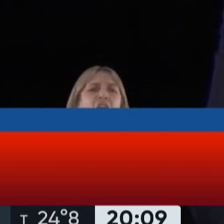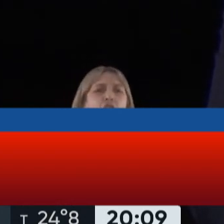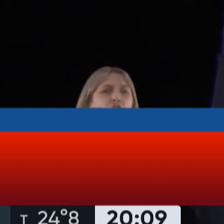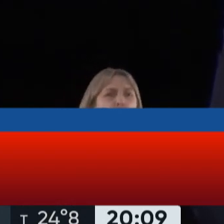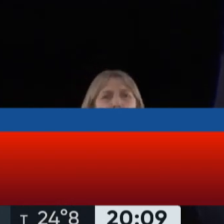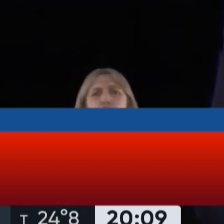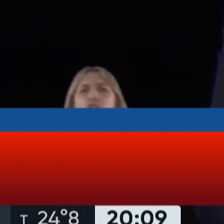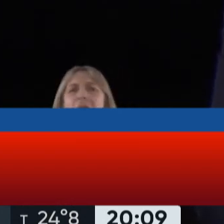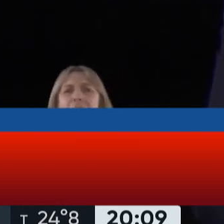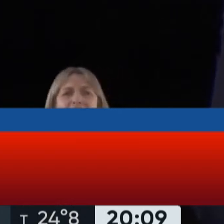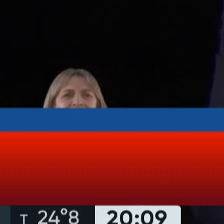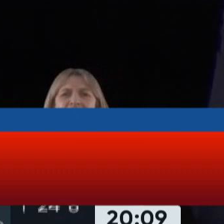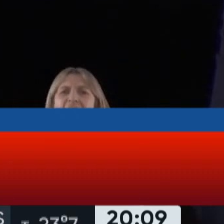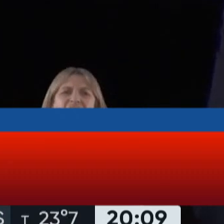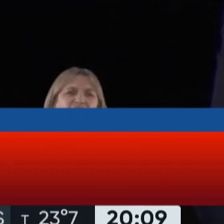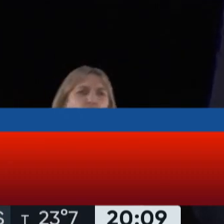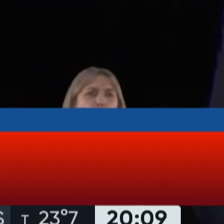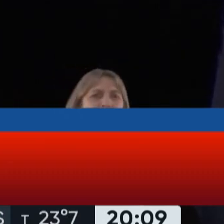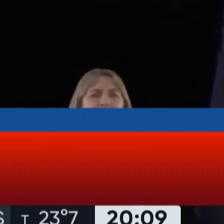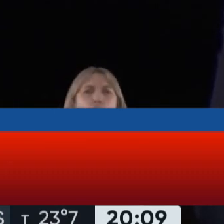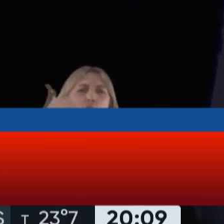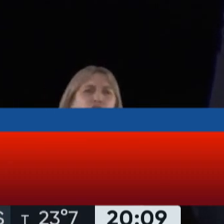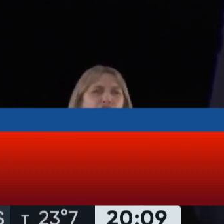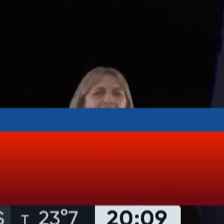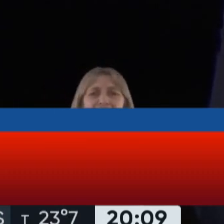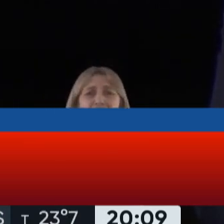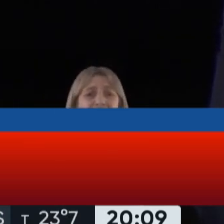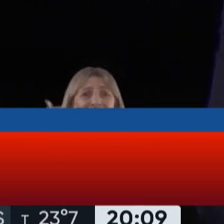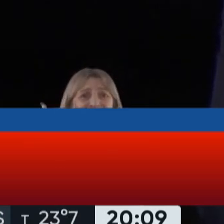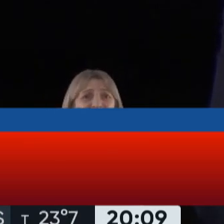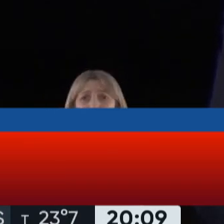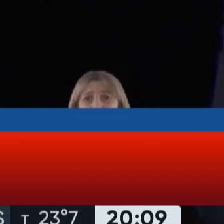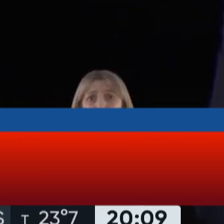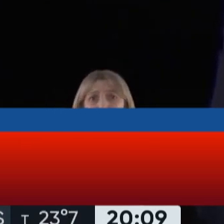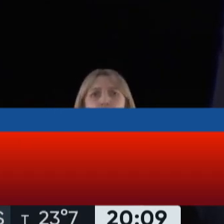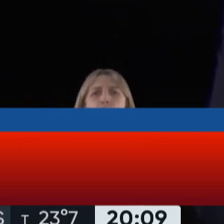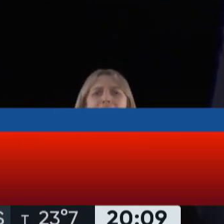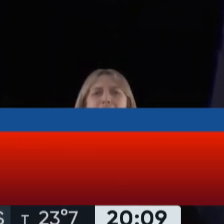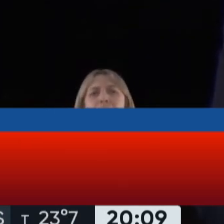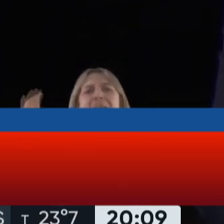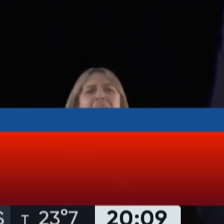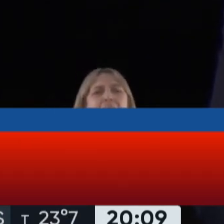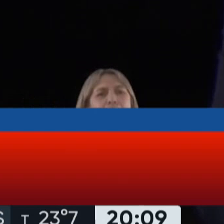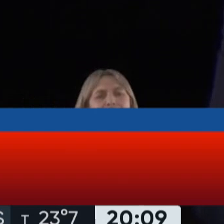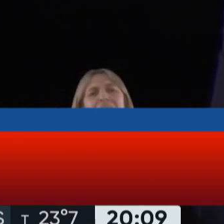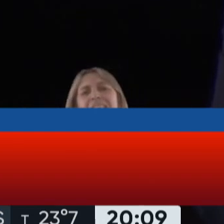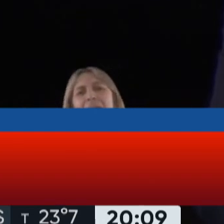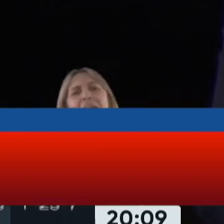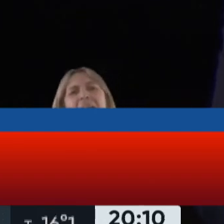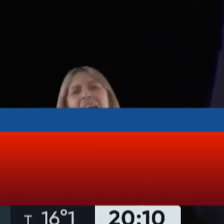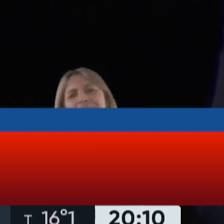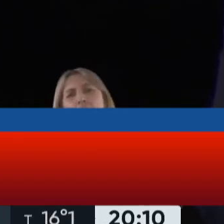los almacenes, los restaurantes, los hoteles que se han cerrado. Voy a trabajar hasta el último día para